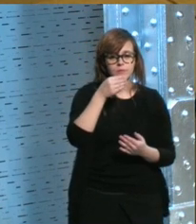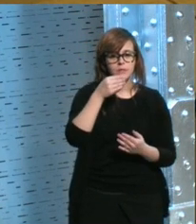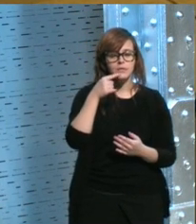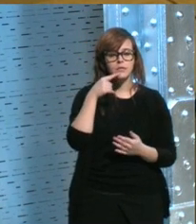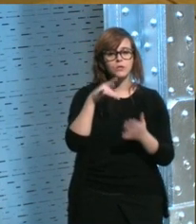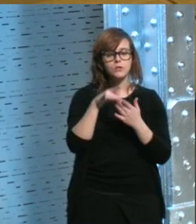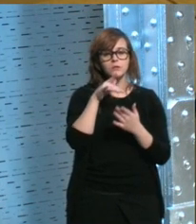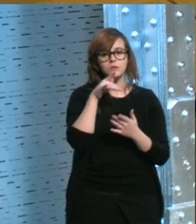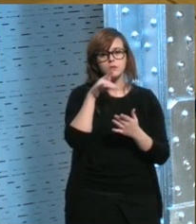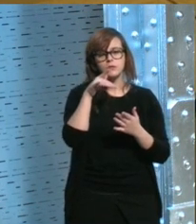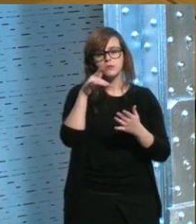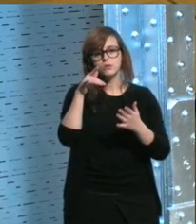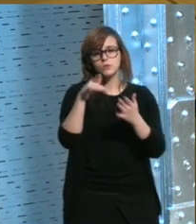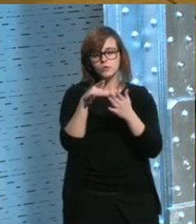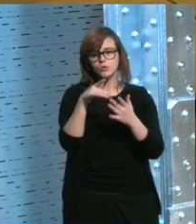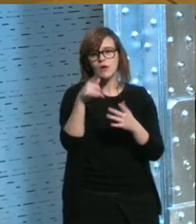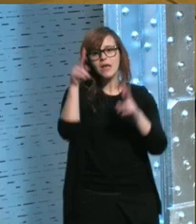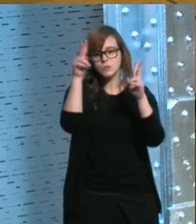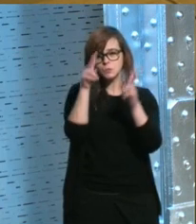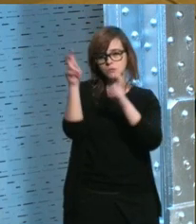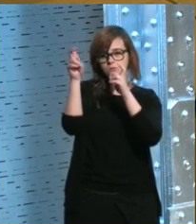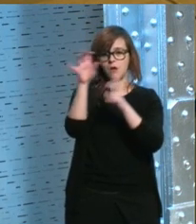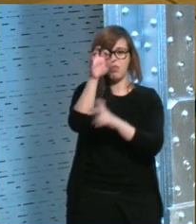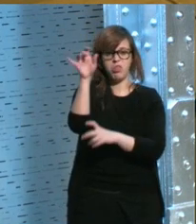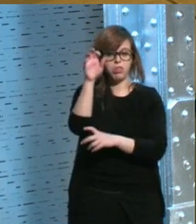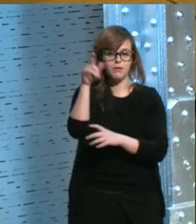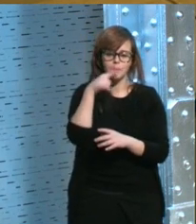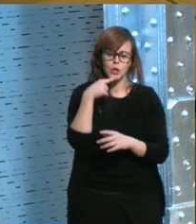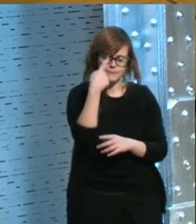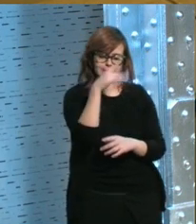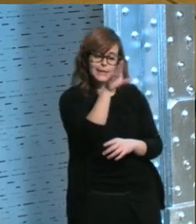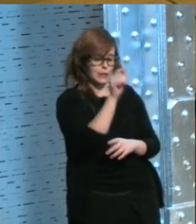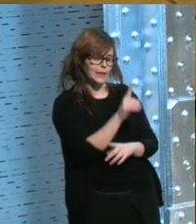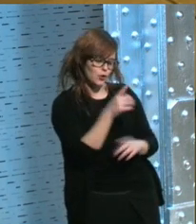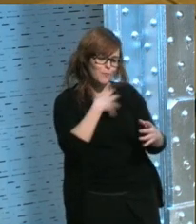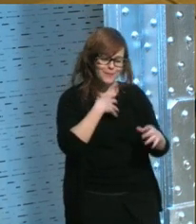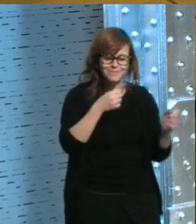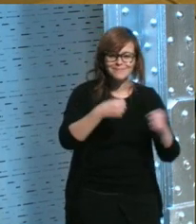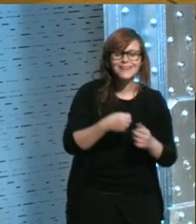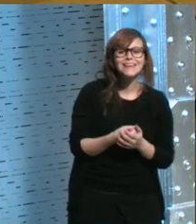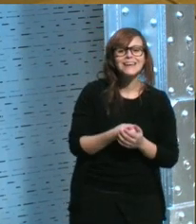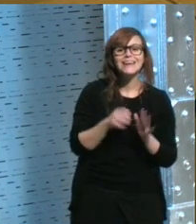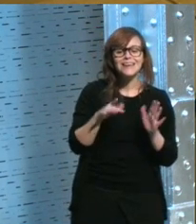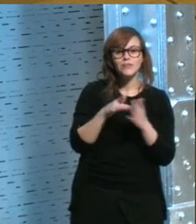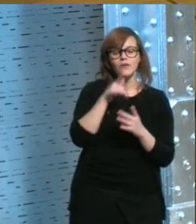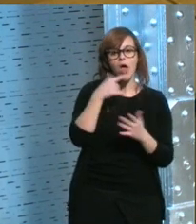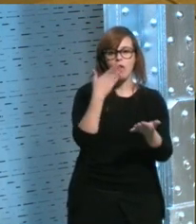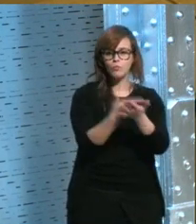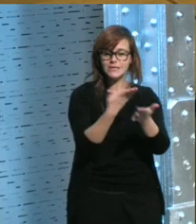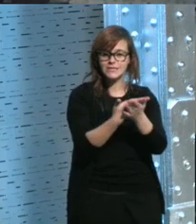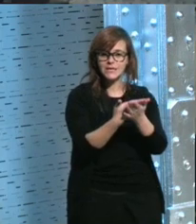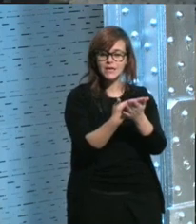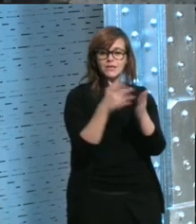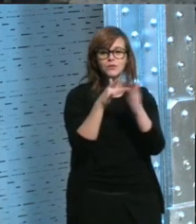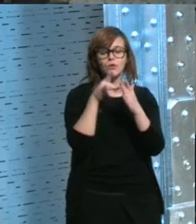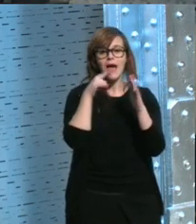se llama What the Dormouse Said, título incomprensible, pero en fin, donde muestra que alrededor de una librería en